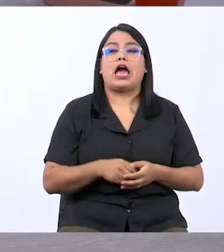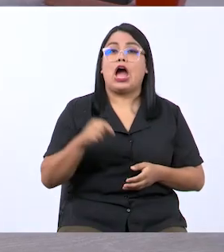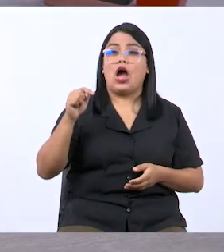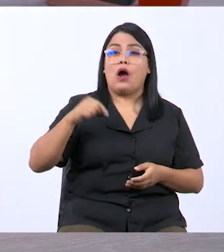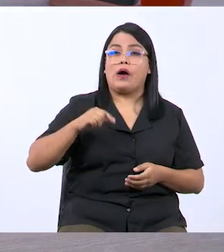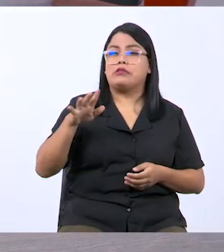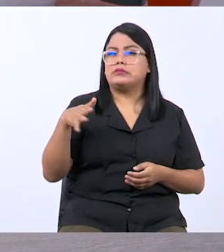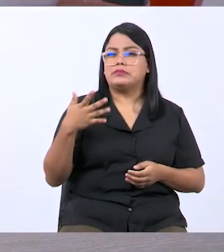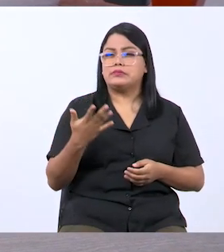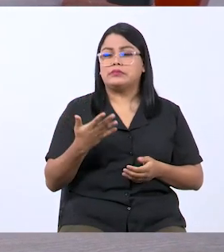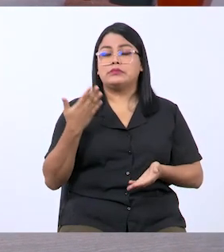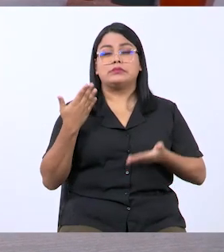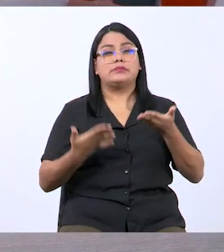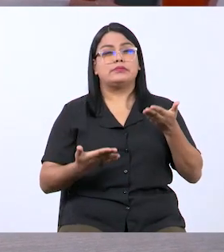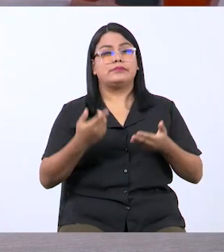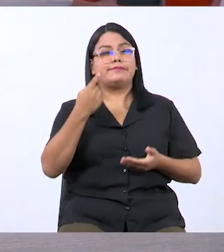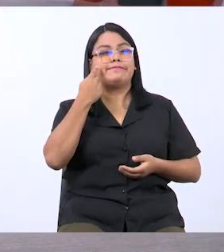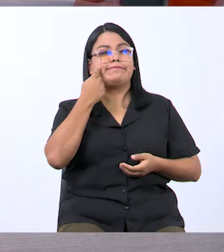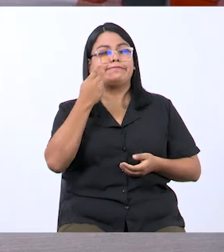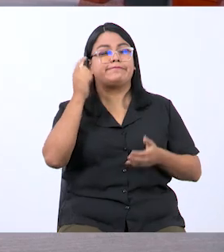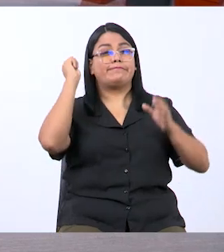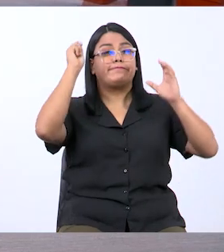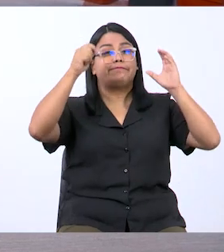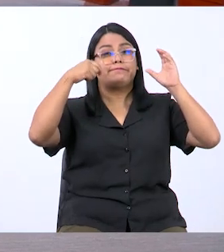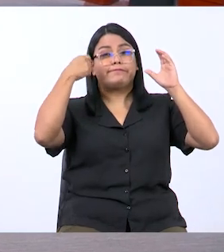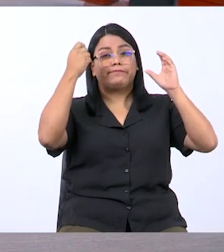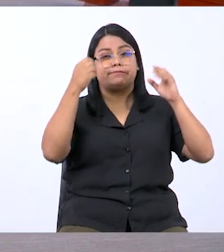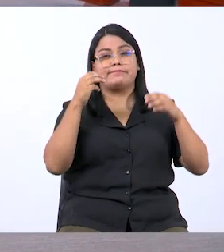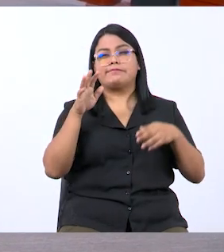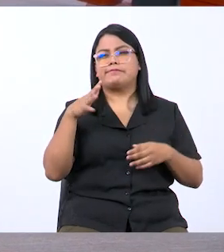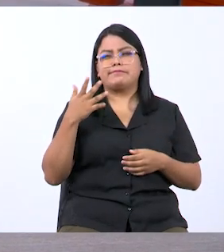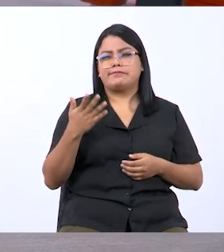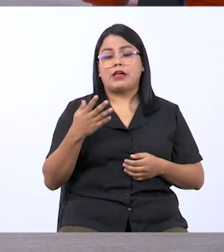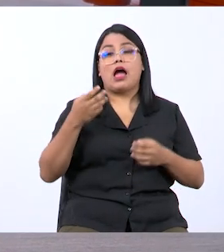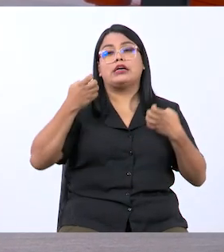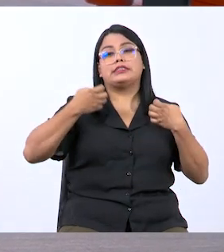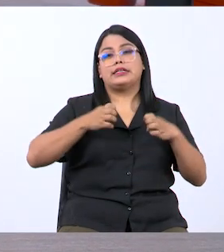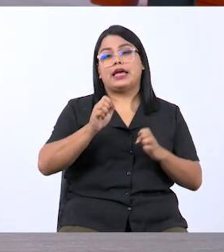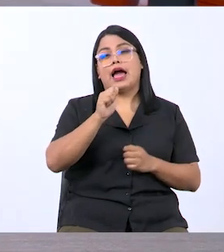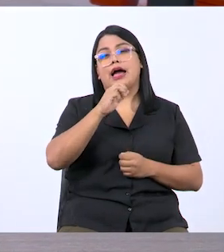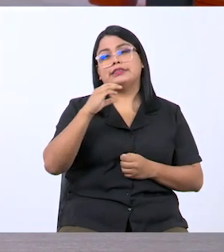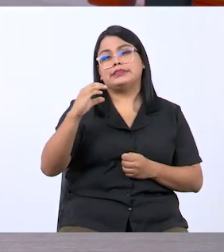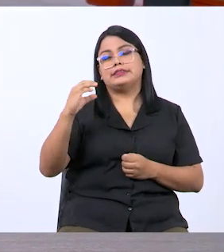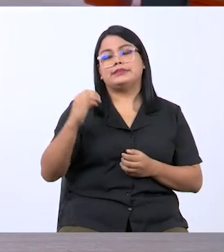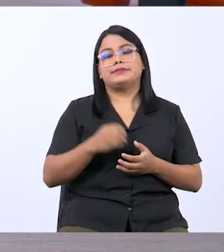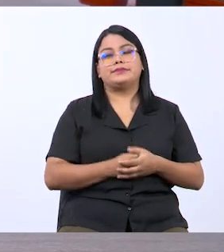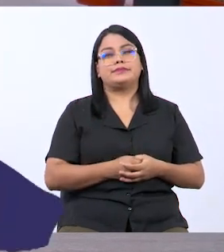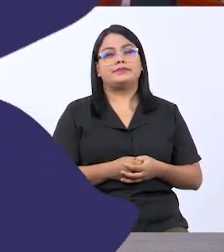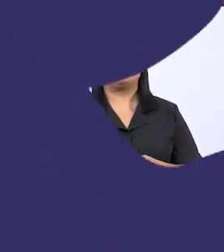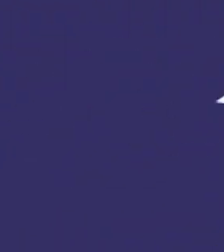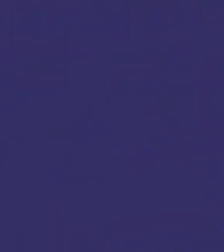contenidos. Y ahora, ¿qué les parece si pasamos a ver una cápsula acerca de la estrategia ACC?